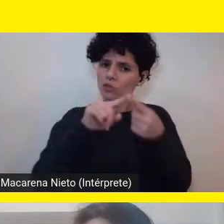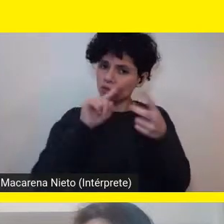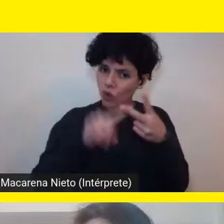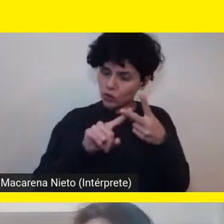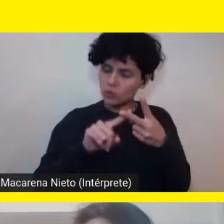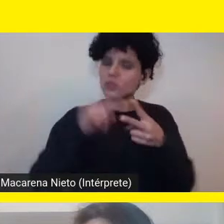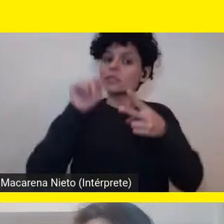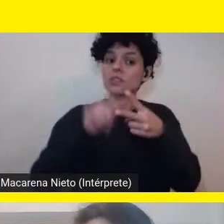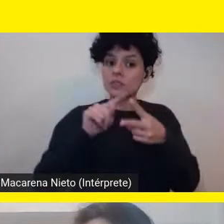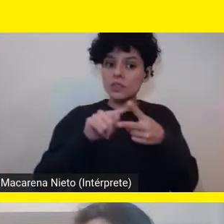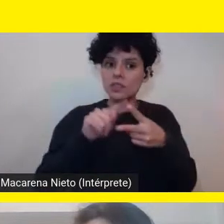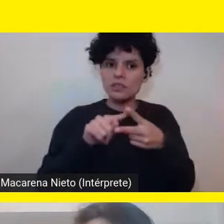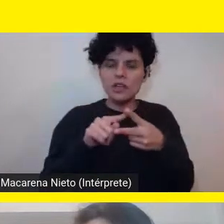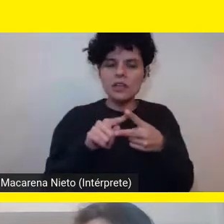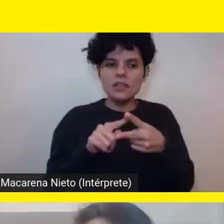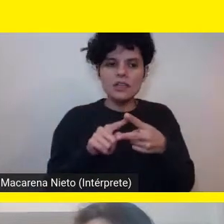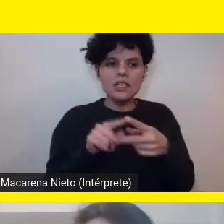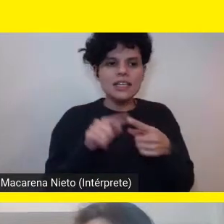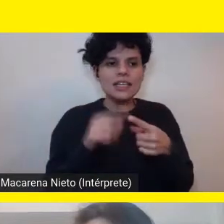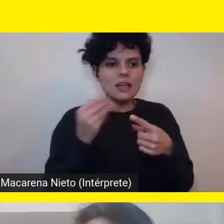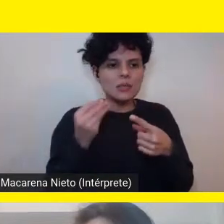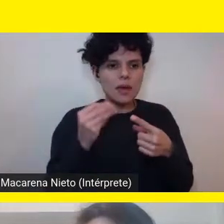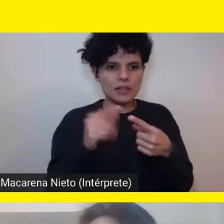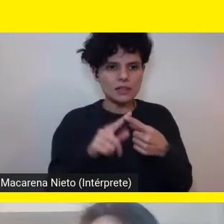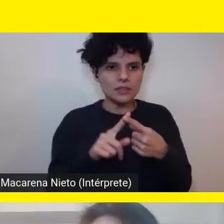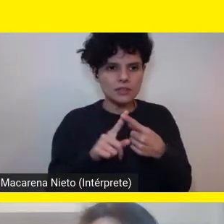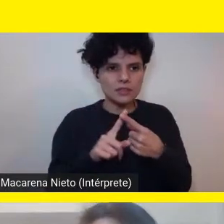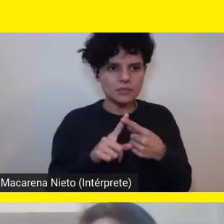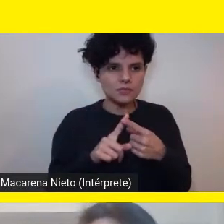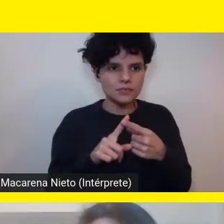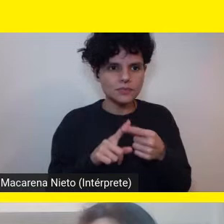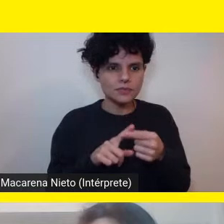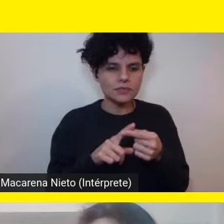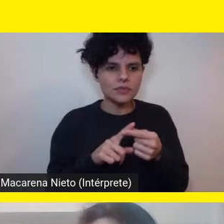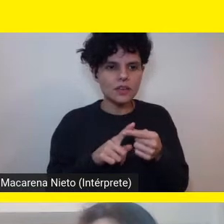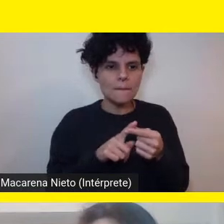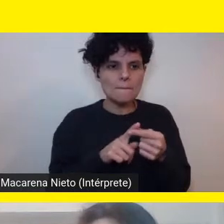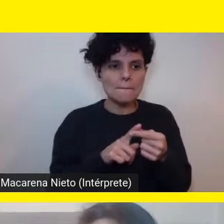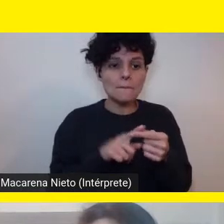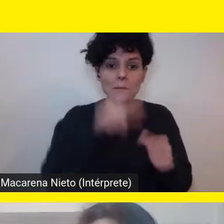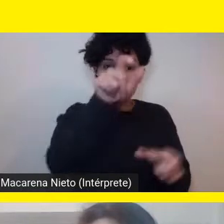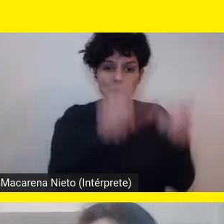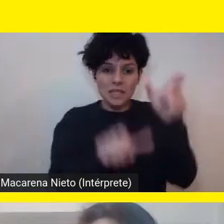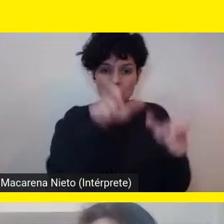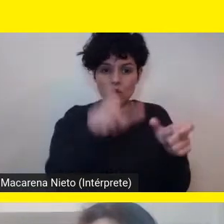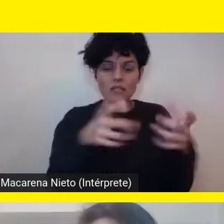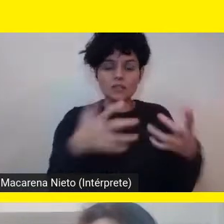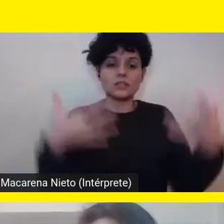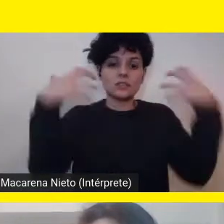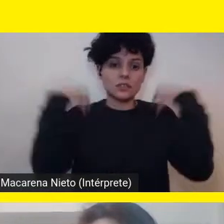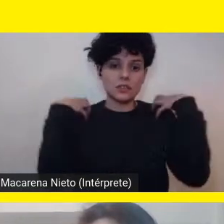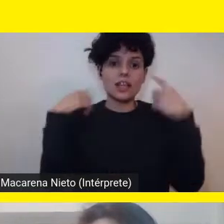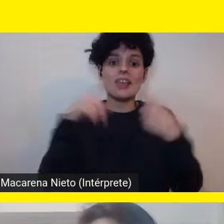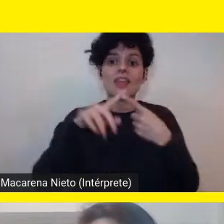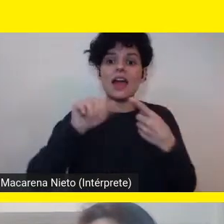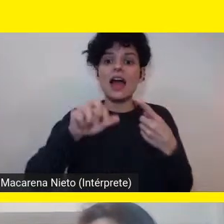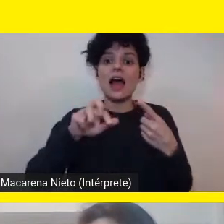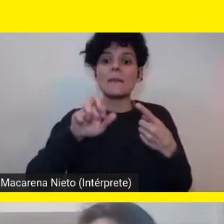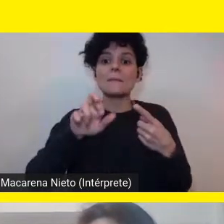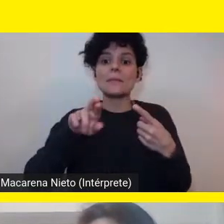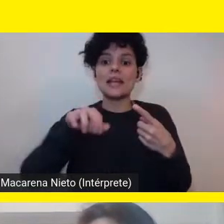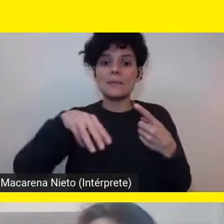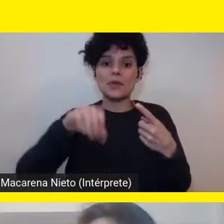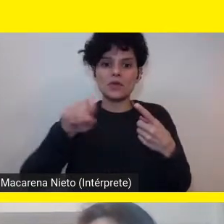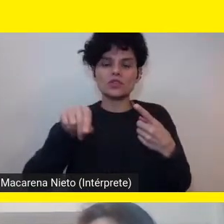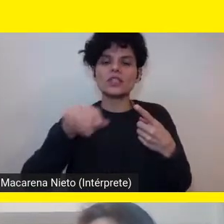las penas que se imponen a quienes han participado en delitos de, ya sea premios ilegítimos o aplicación de tormento, que es la otra